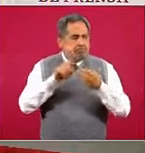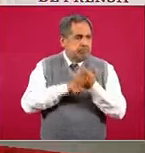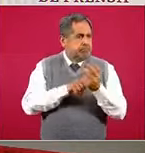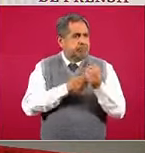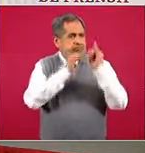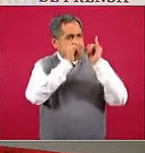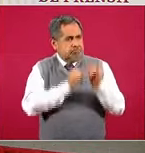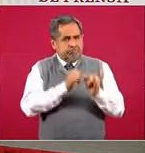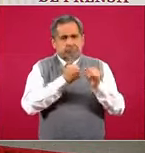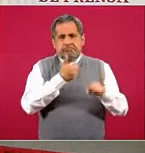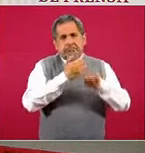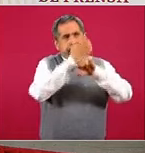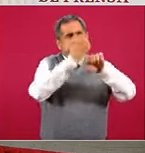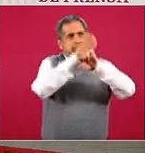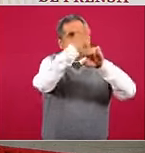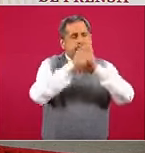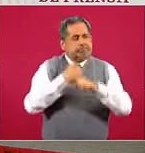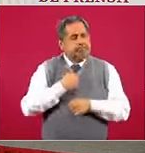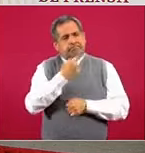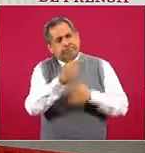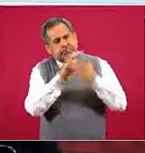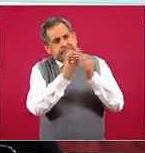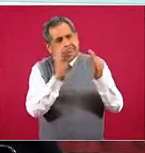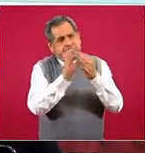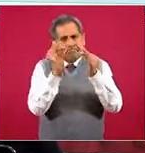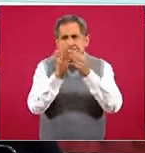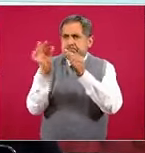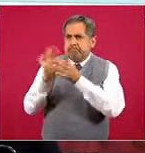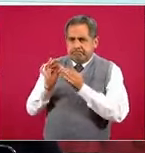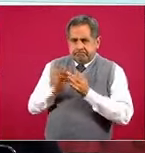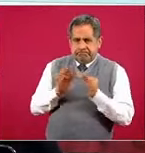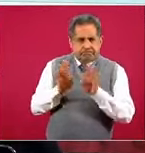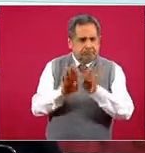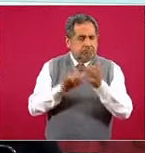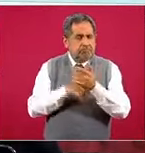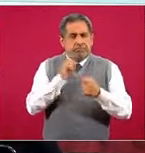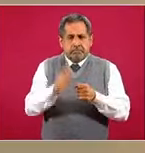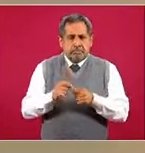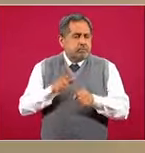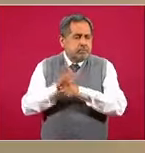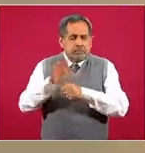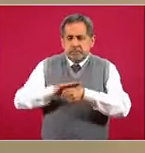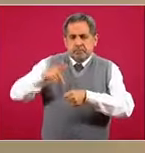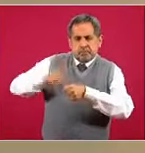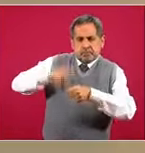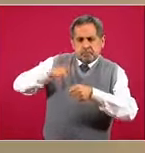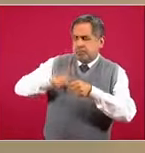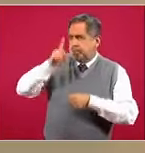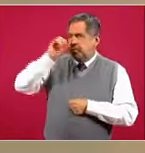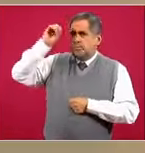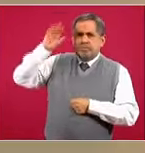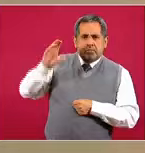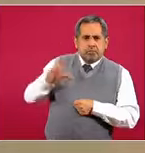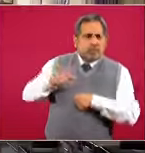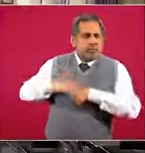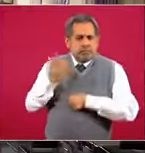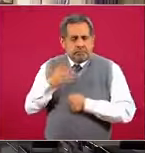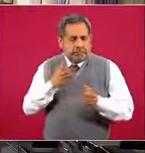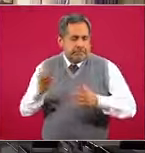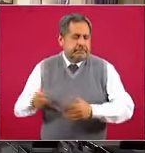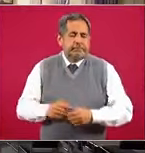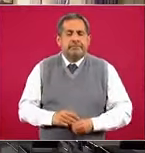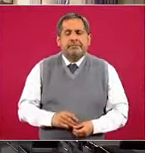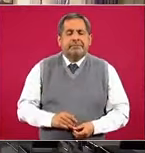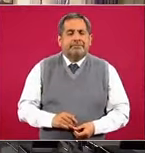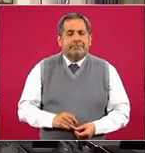individuales con los estados para explicar cuál es la naturaleza de su estimación del riesgo. La siguiente, por